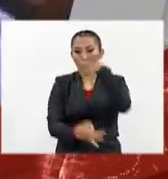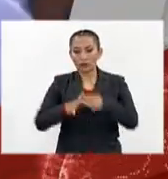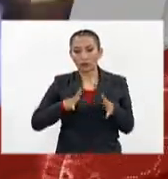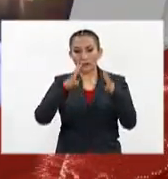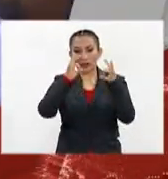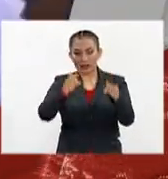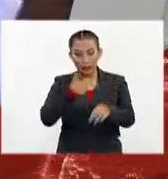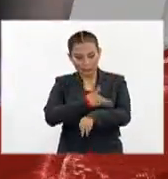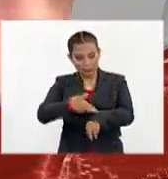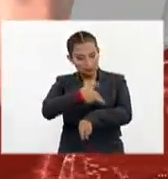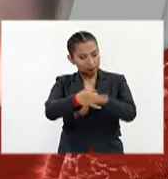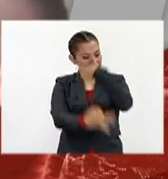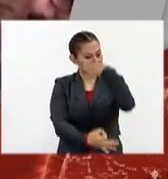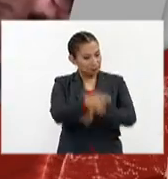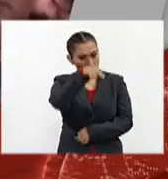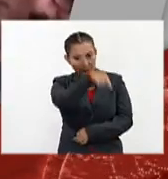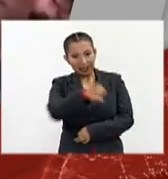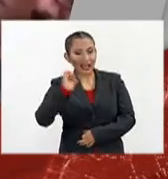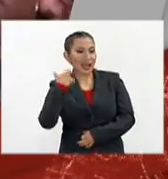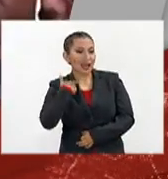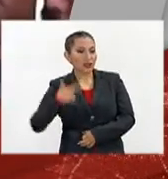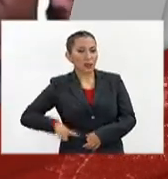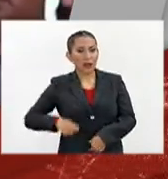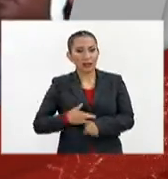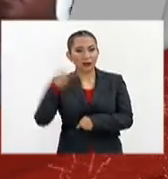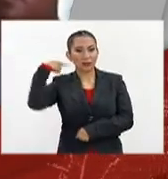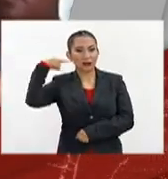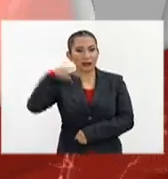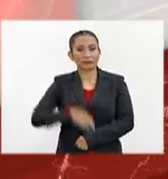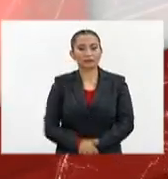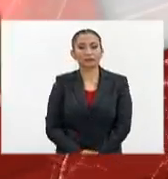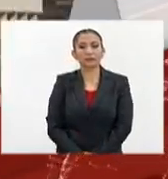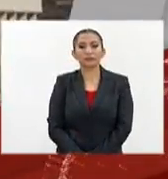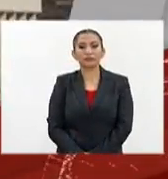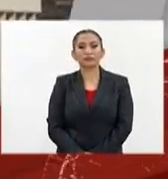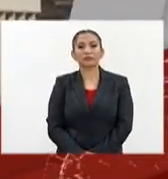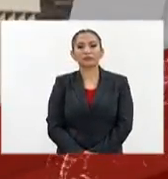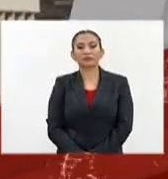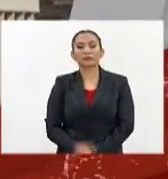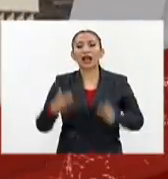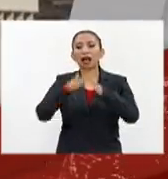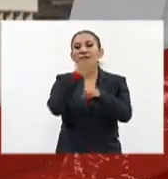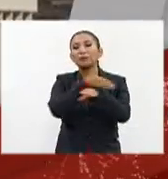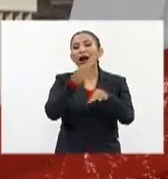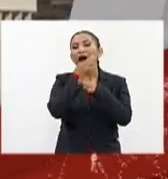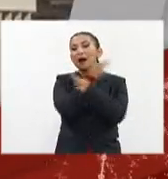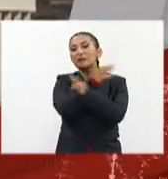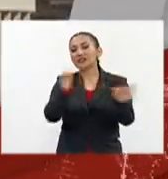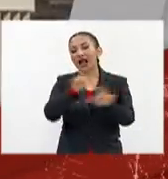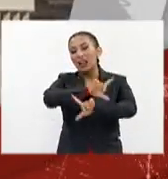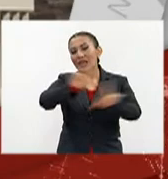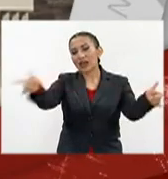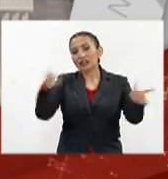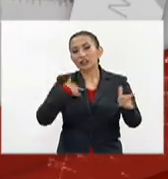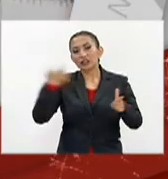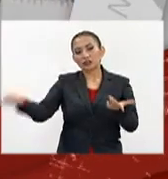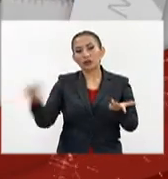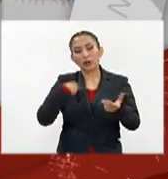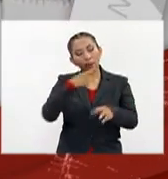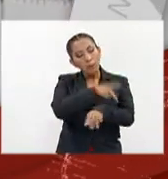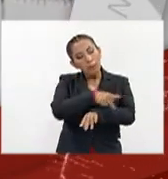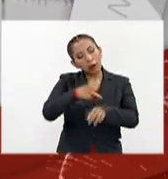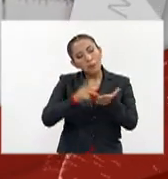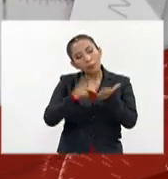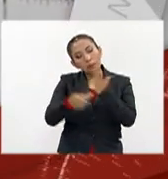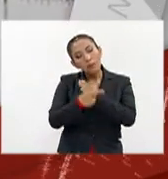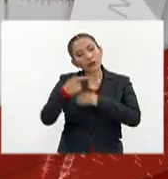confirma la vinculación a proceso del ex gobernador de Veracruz. La Casa Blanca informa que ya están listos los prototipos del